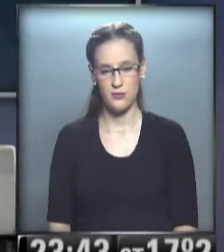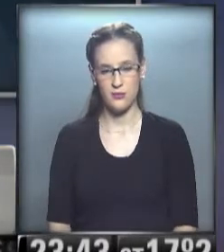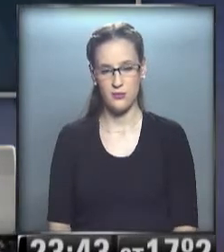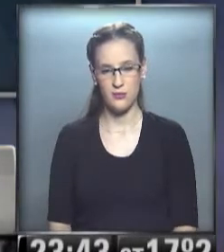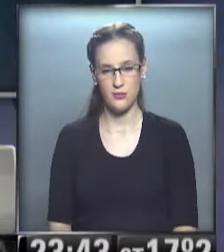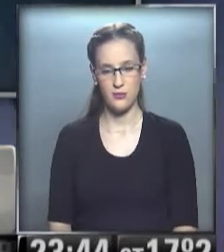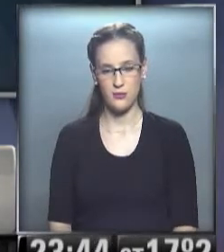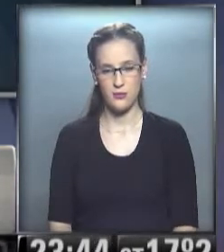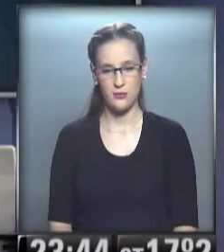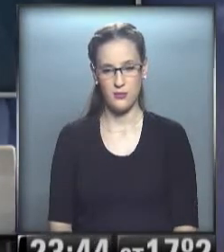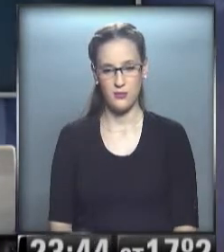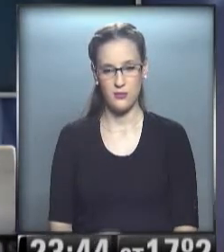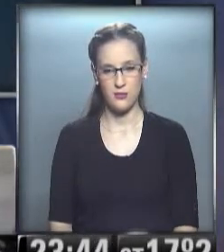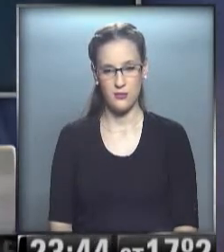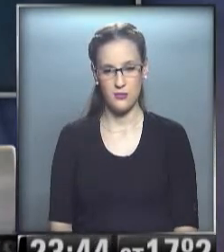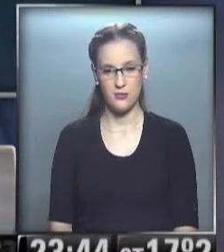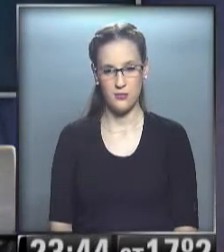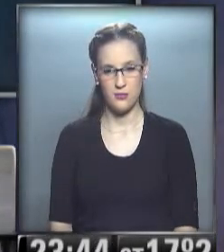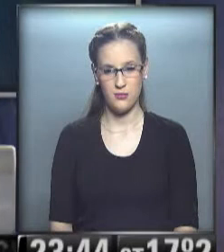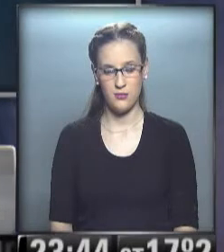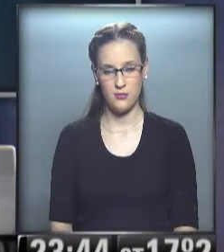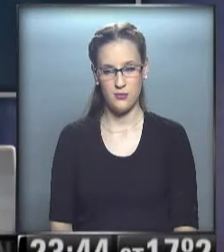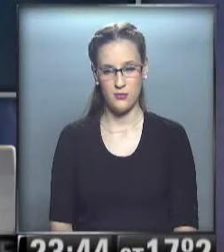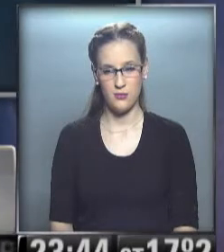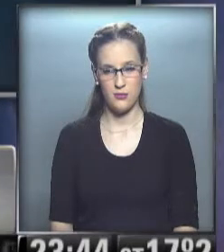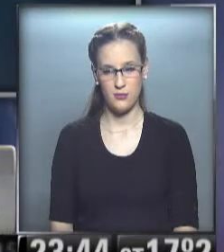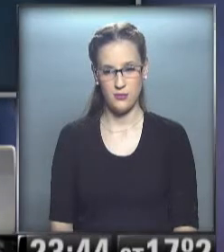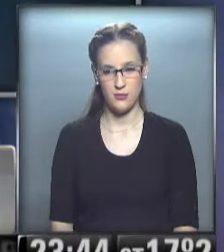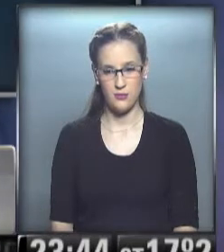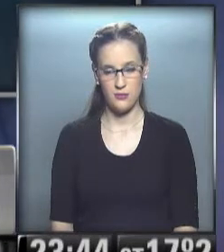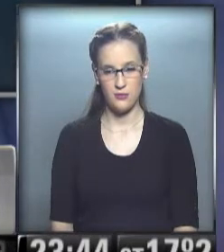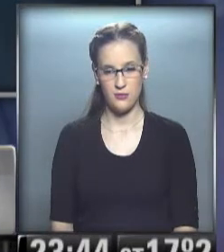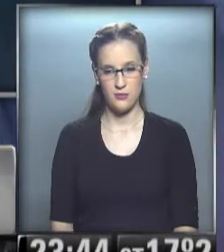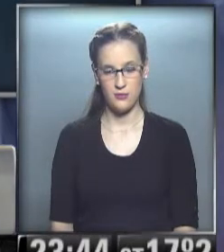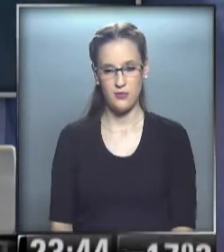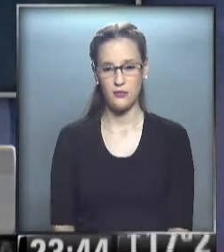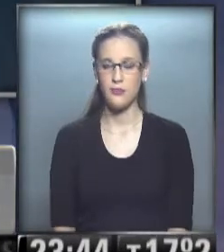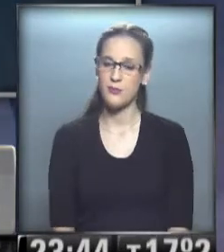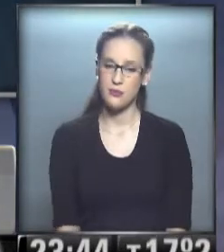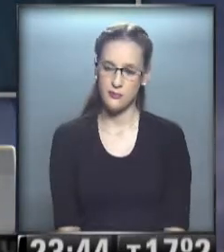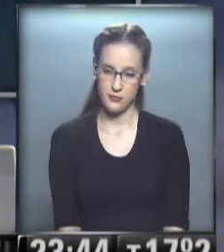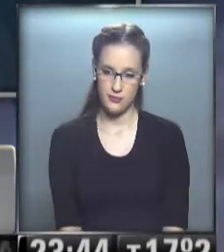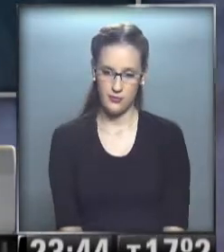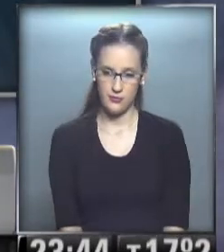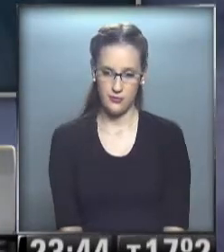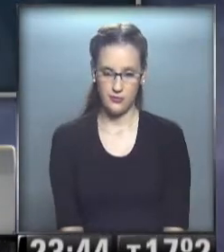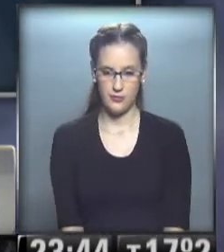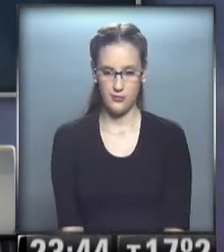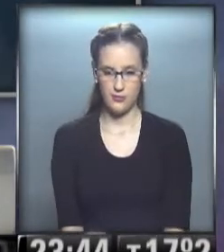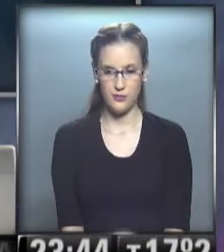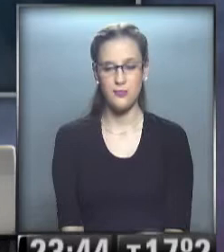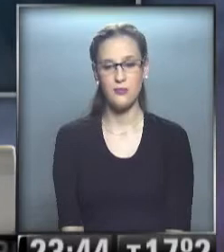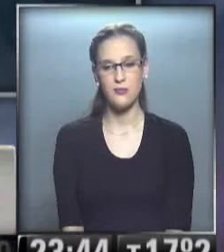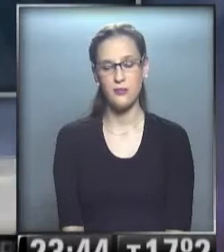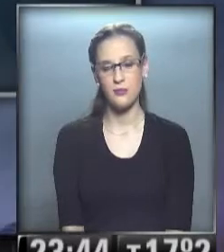hacia mayor competitividad en los mercados internacionales, fortalecerá el superávit comercial y logrará nuevamente el superávit